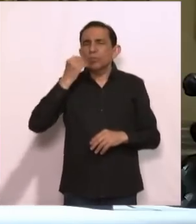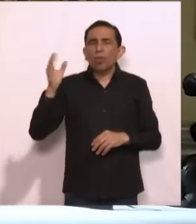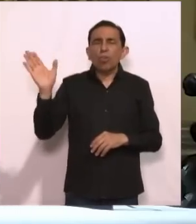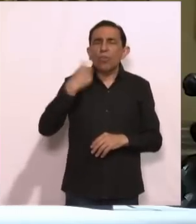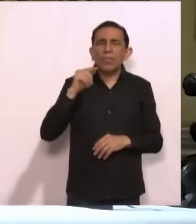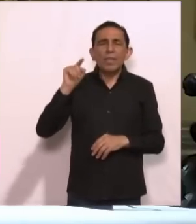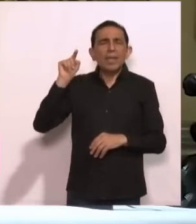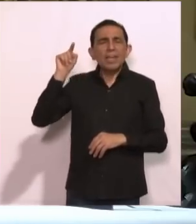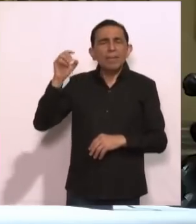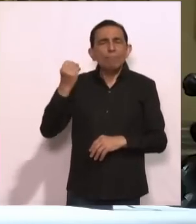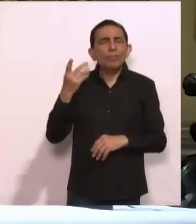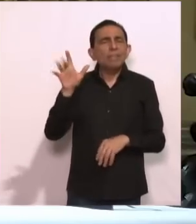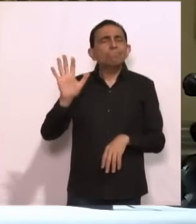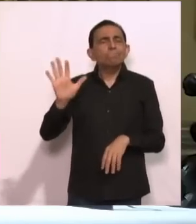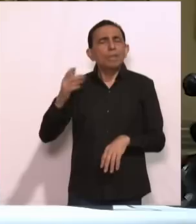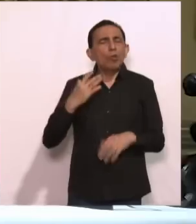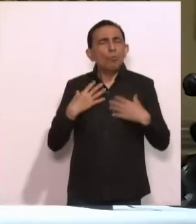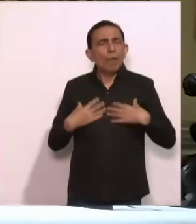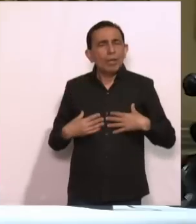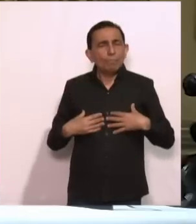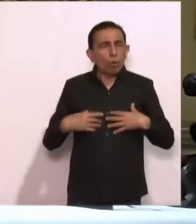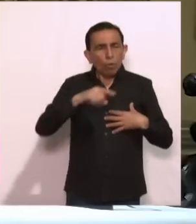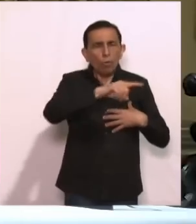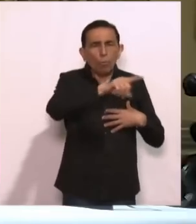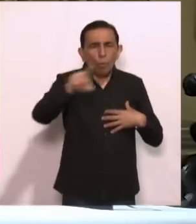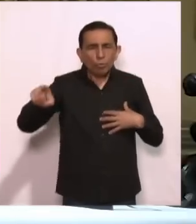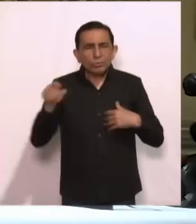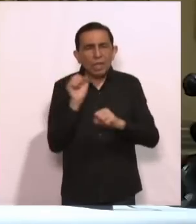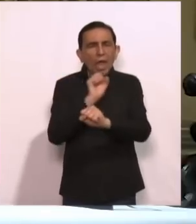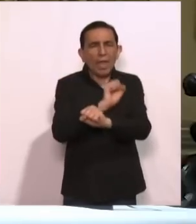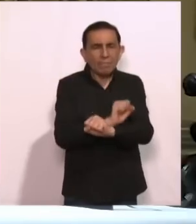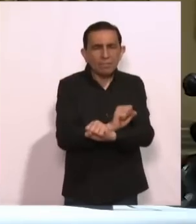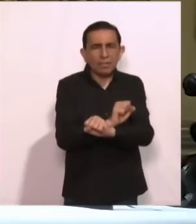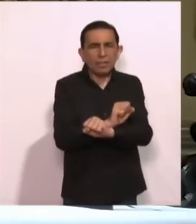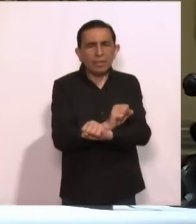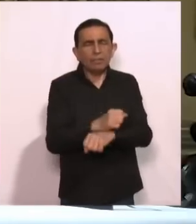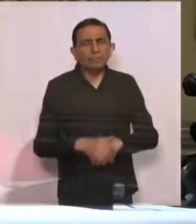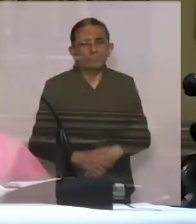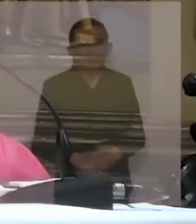él, porque esto es mi cuerpo que será entregado por ustedes.